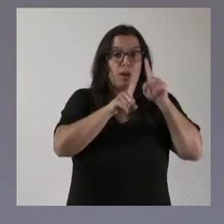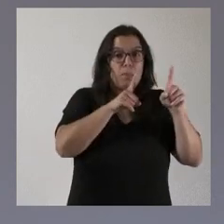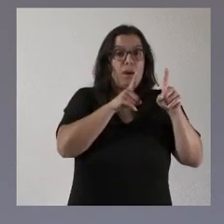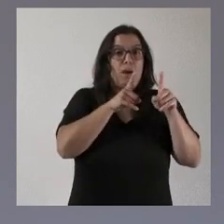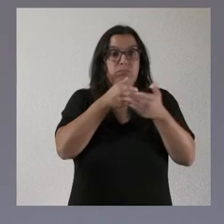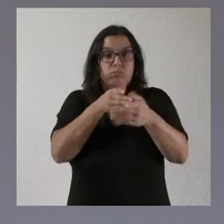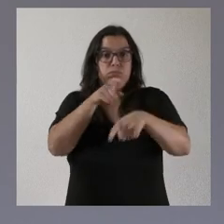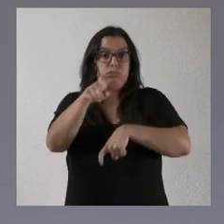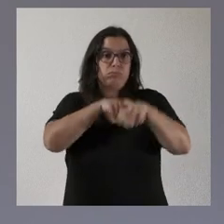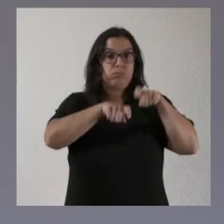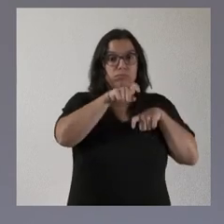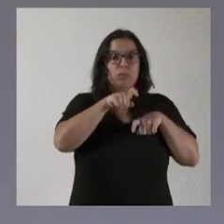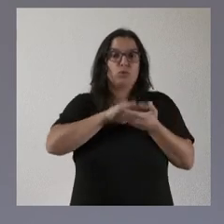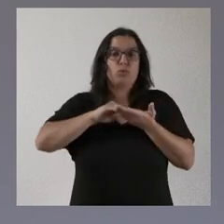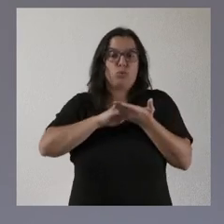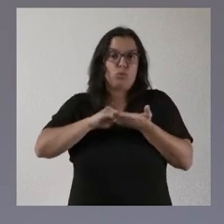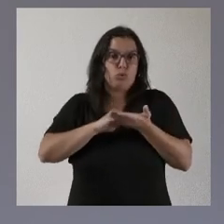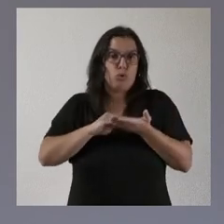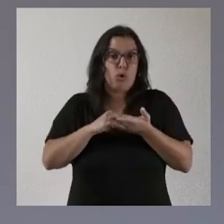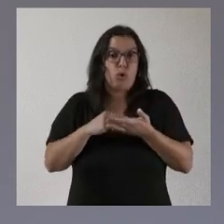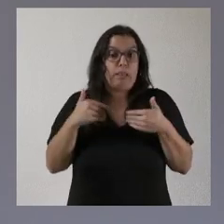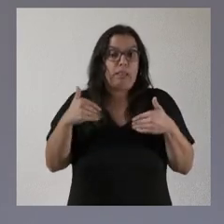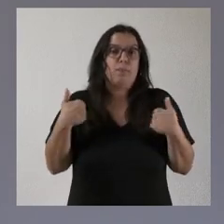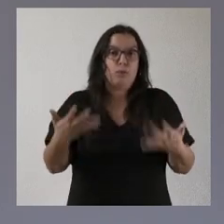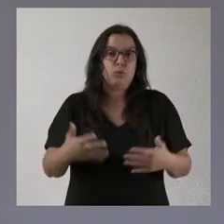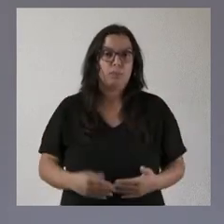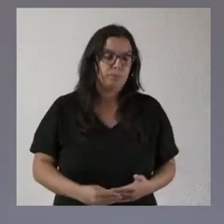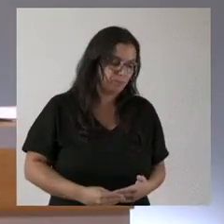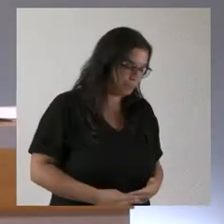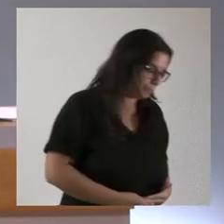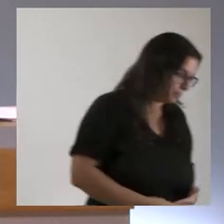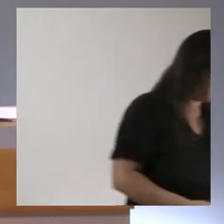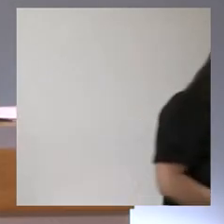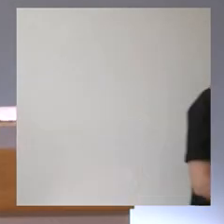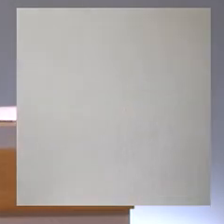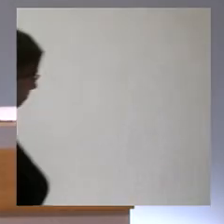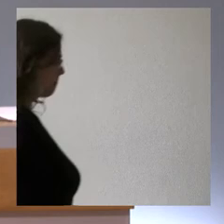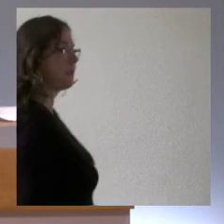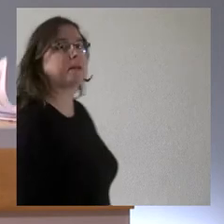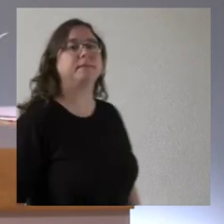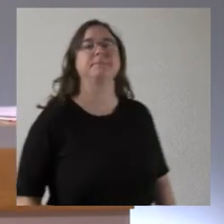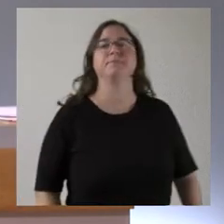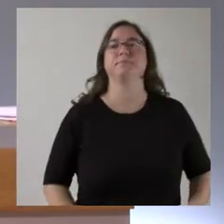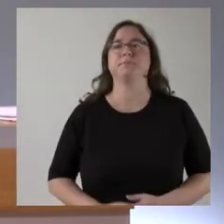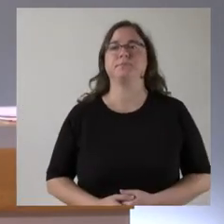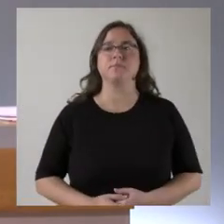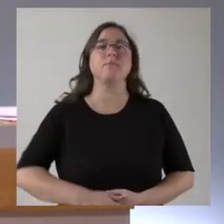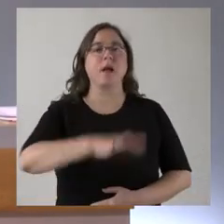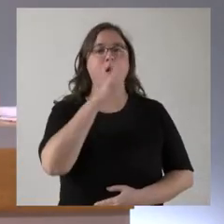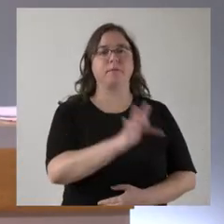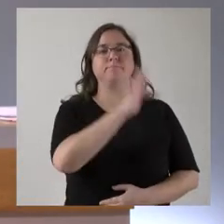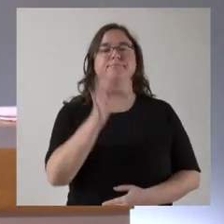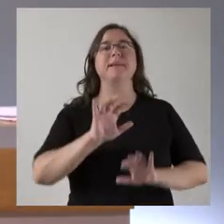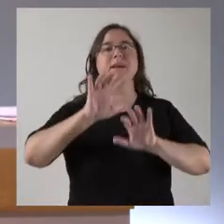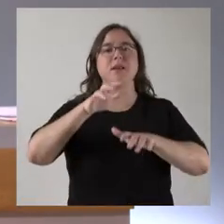está viendo con la adjudicación se resuelvan a la mayor brevedad posible continuamos en León donde